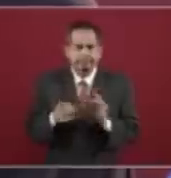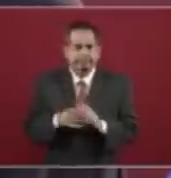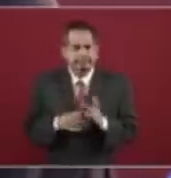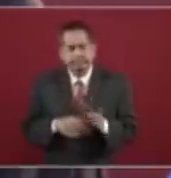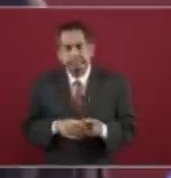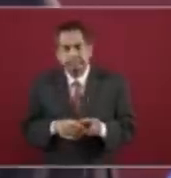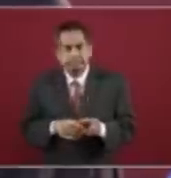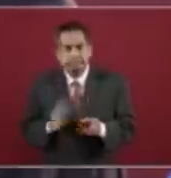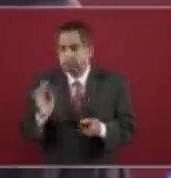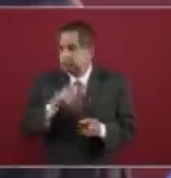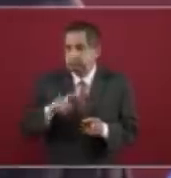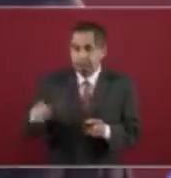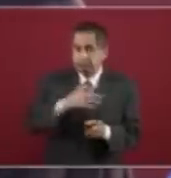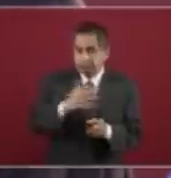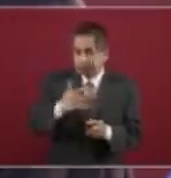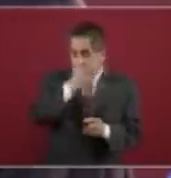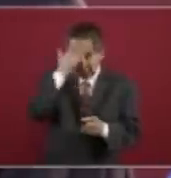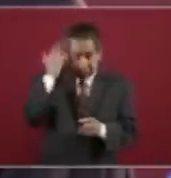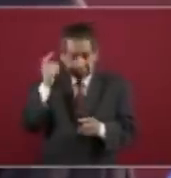se sabe,